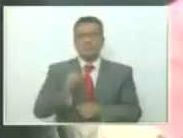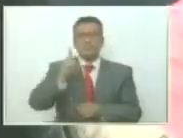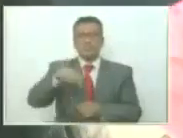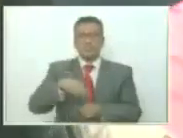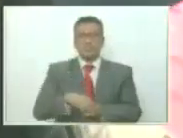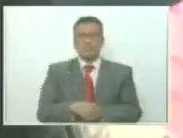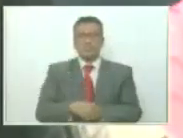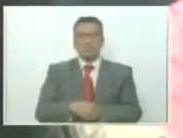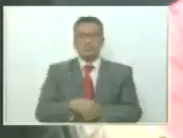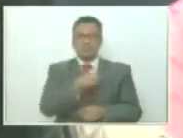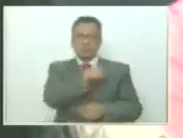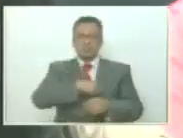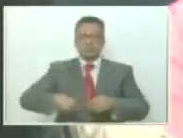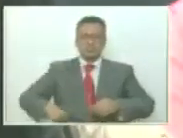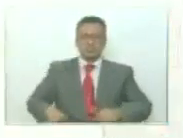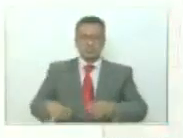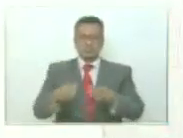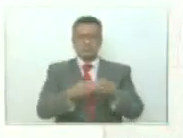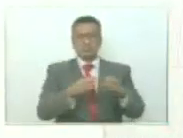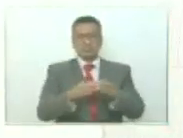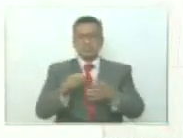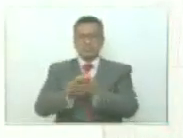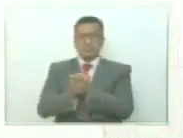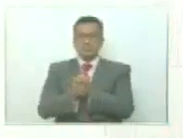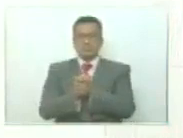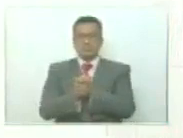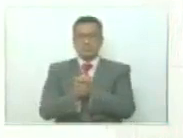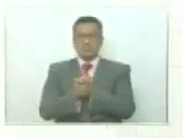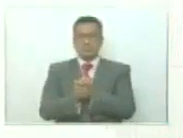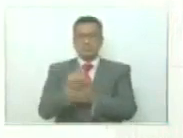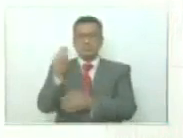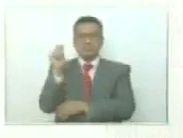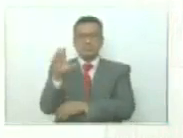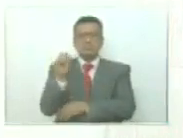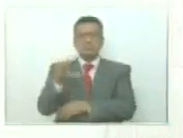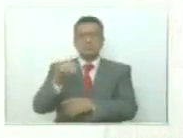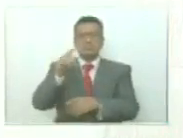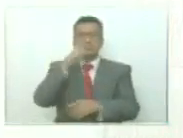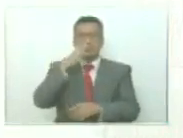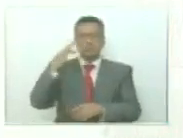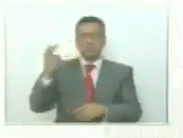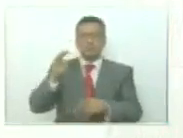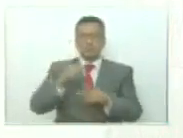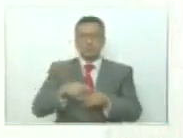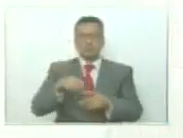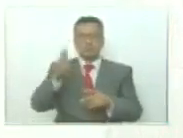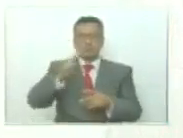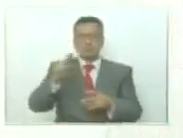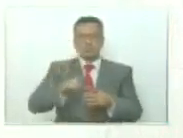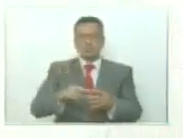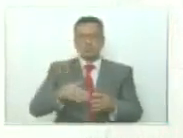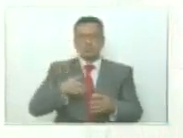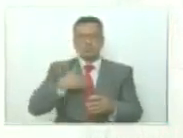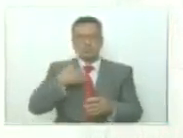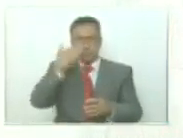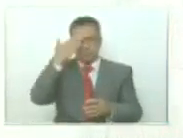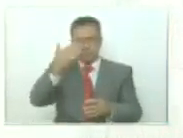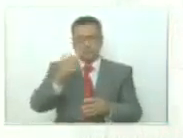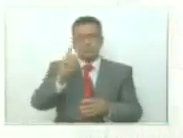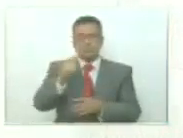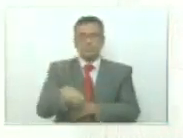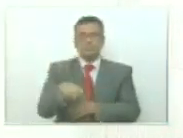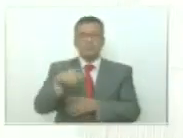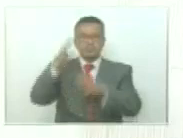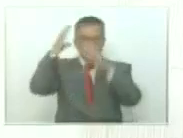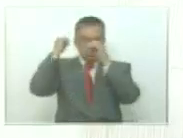además como presidente de los grupos de amistad con el Parlamento de Francia, República Árabe Saharaui